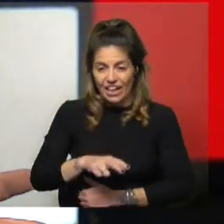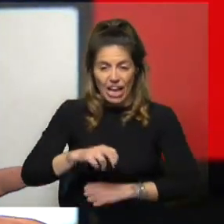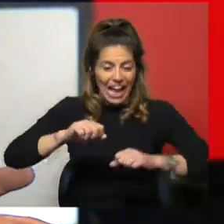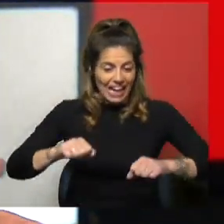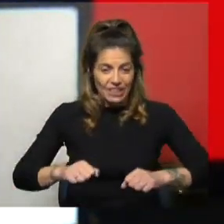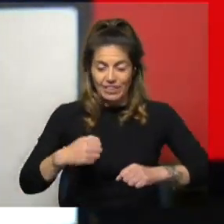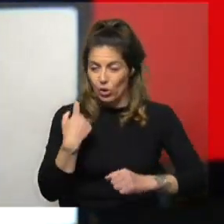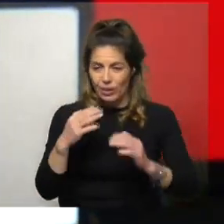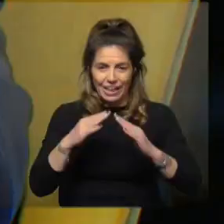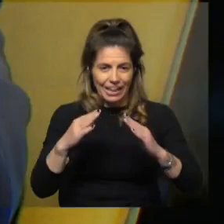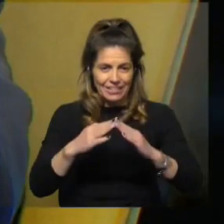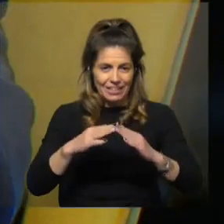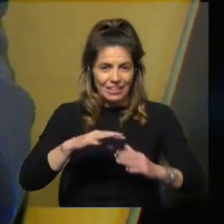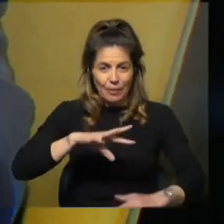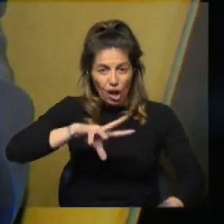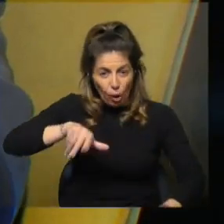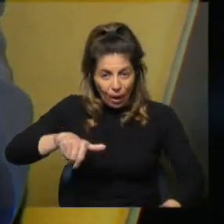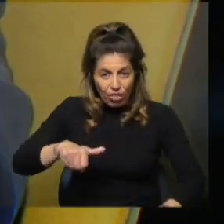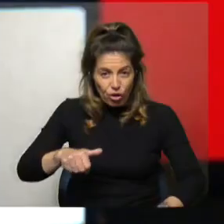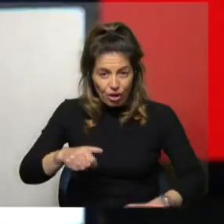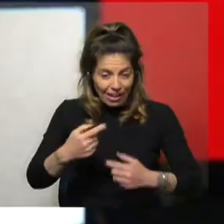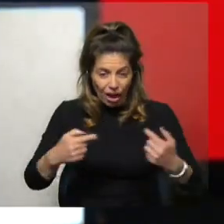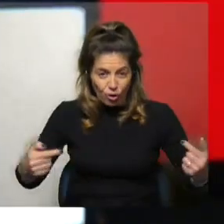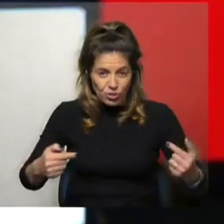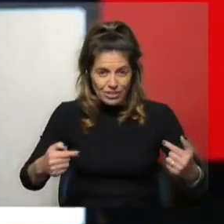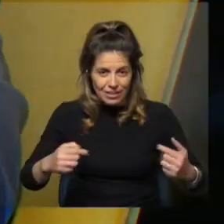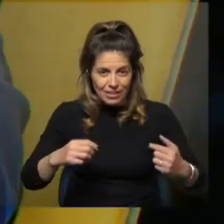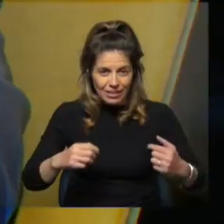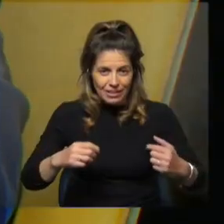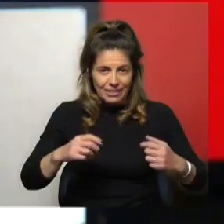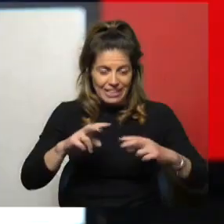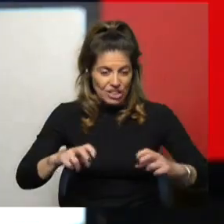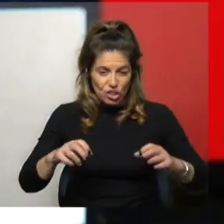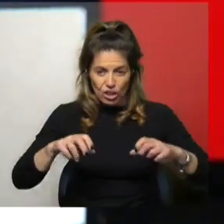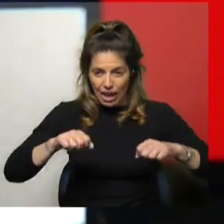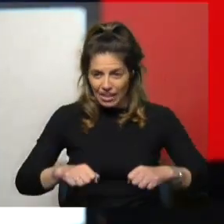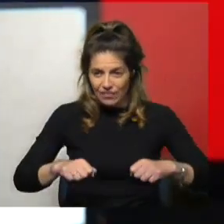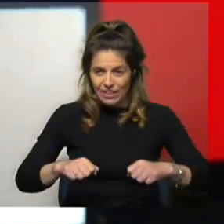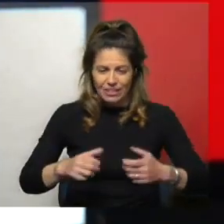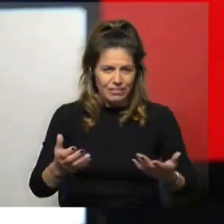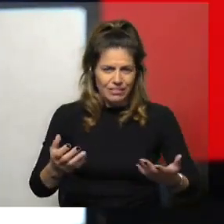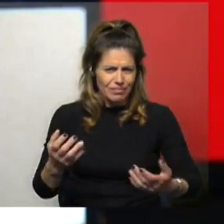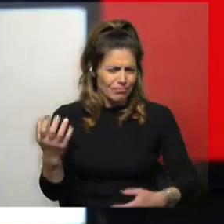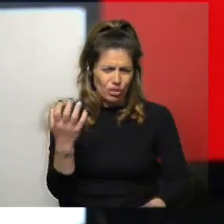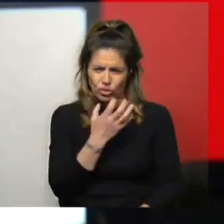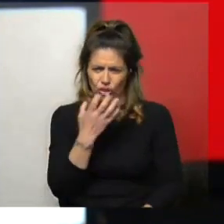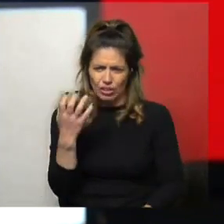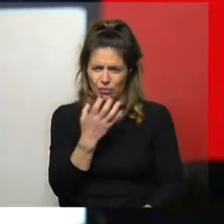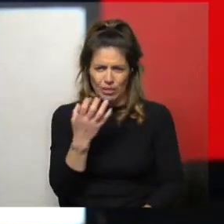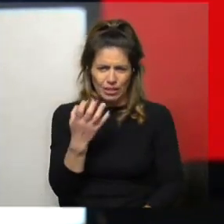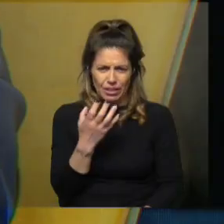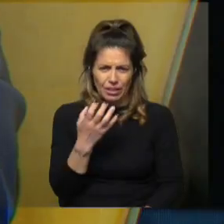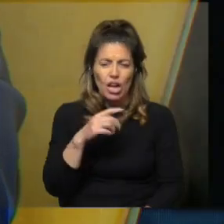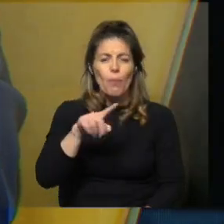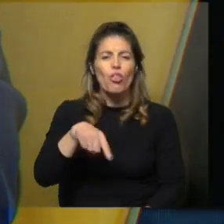nuestro les habían robado el living entero robaron todo quedaron con la casa pero eso es brutal eso es brutal Y vos